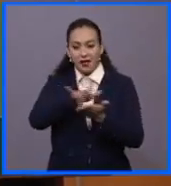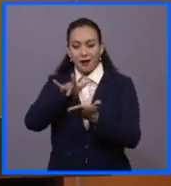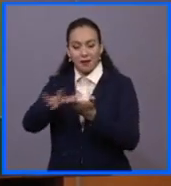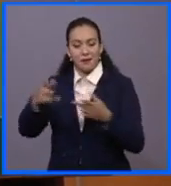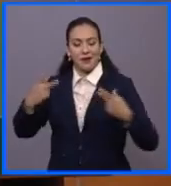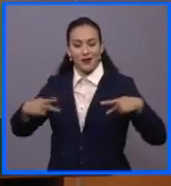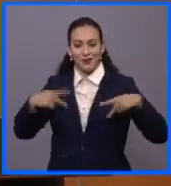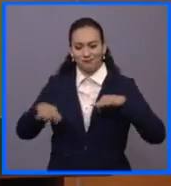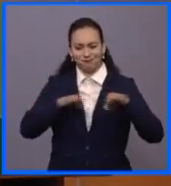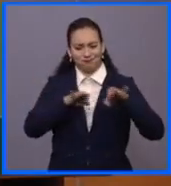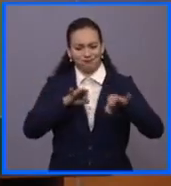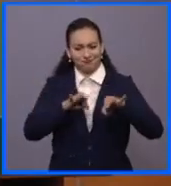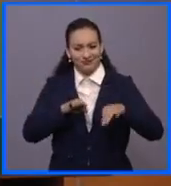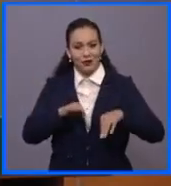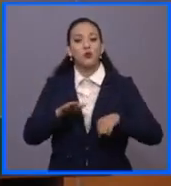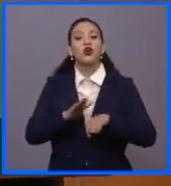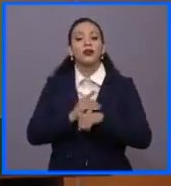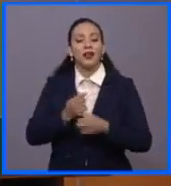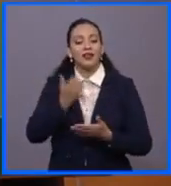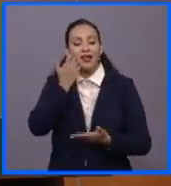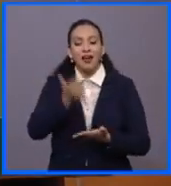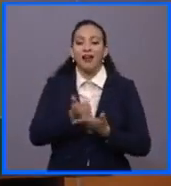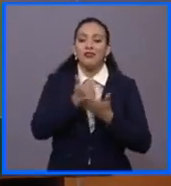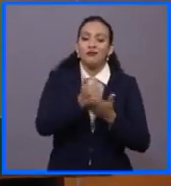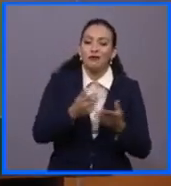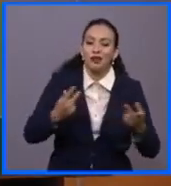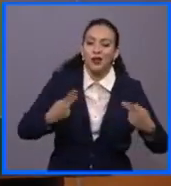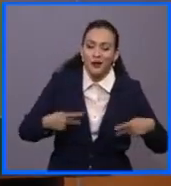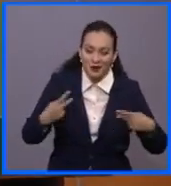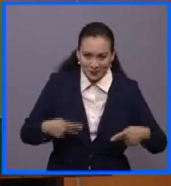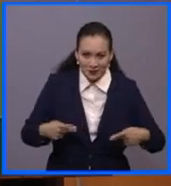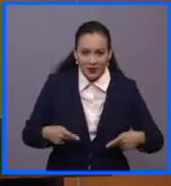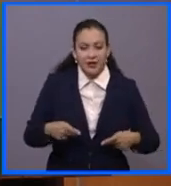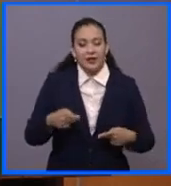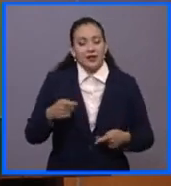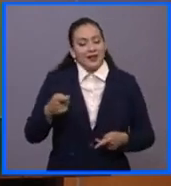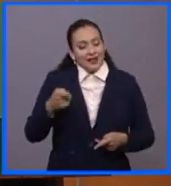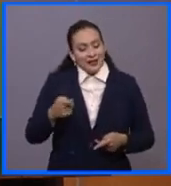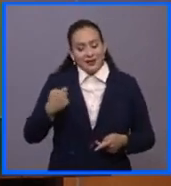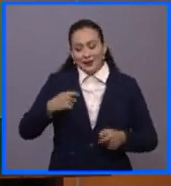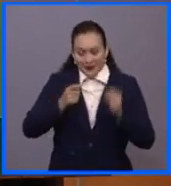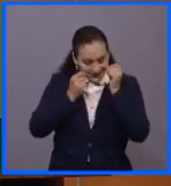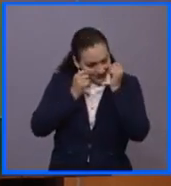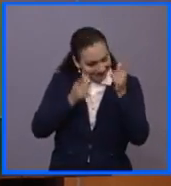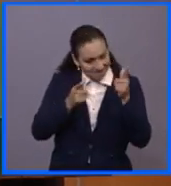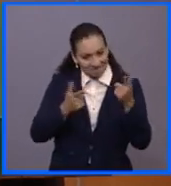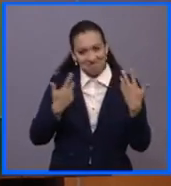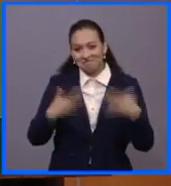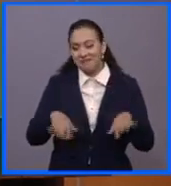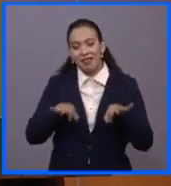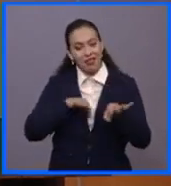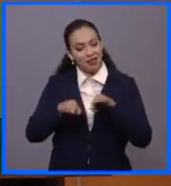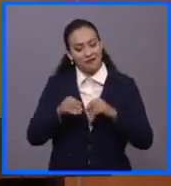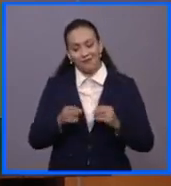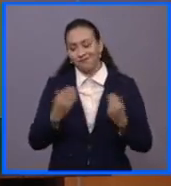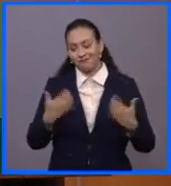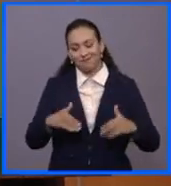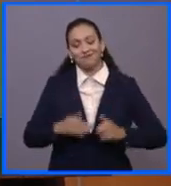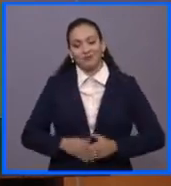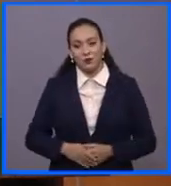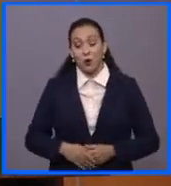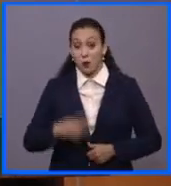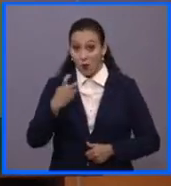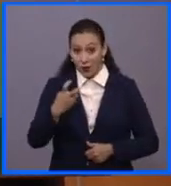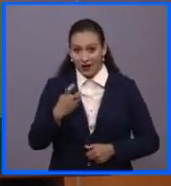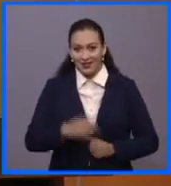autonomía técnica, es el pilar sobre el que descansa toda esta fortaleza institucional. Por eso hoy